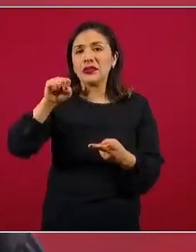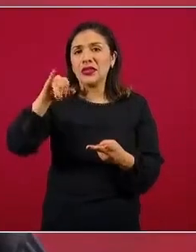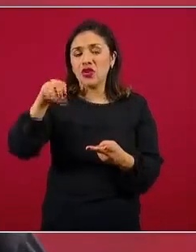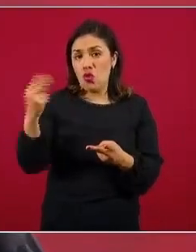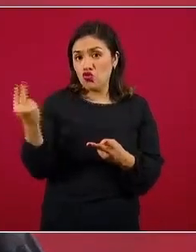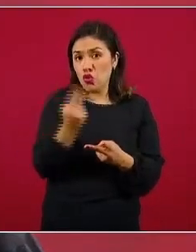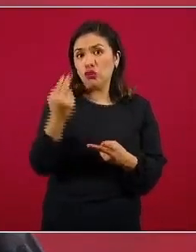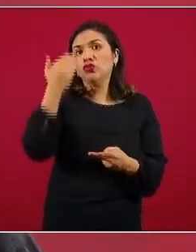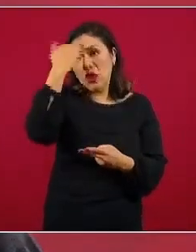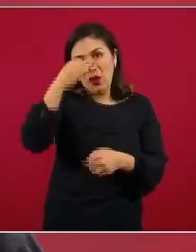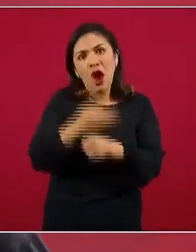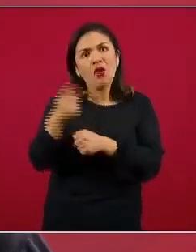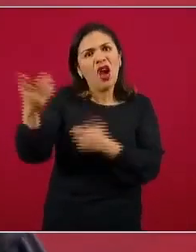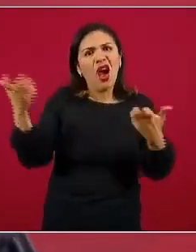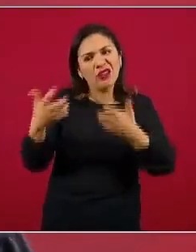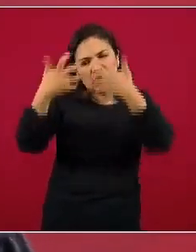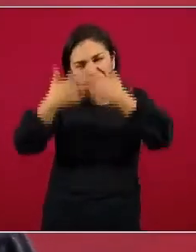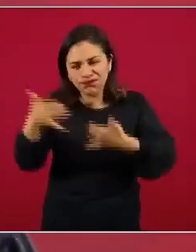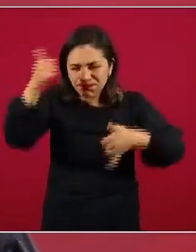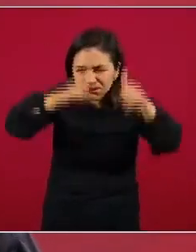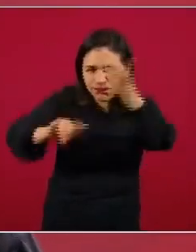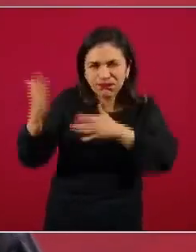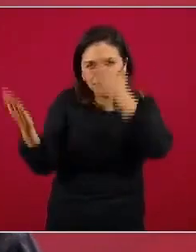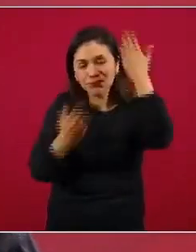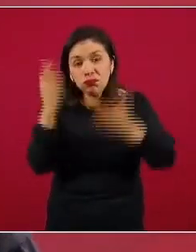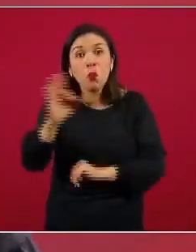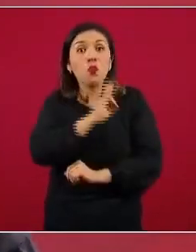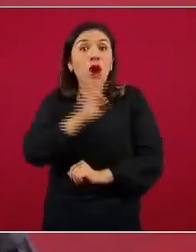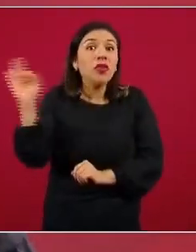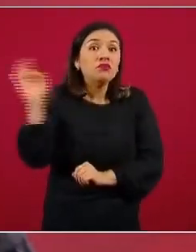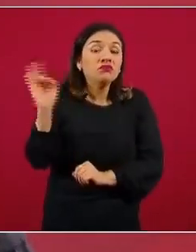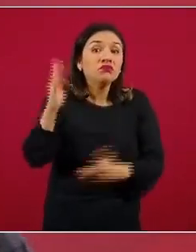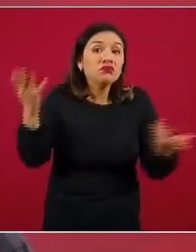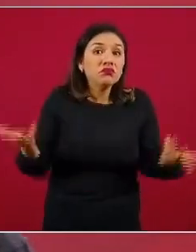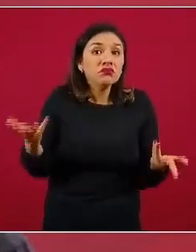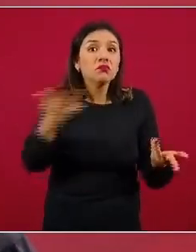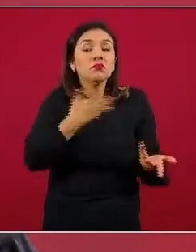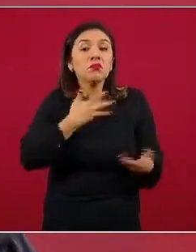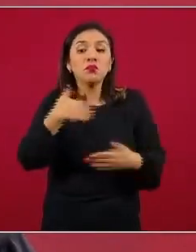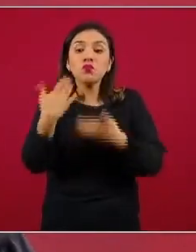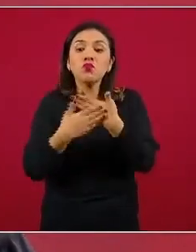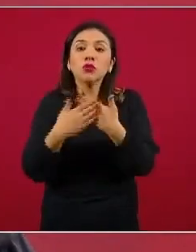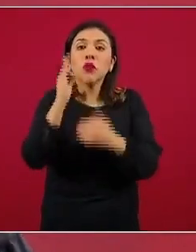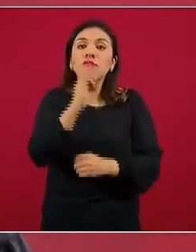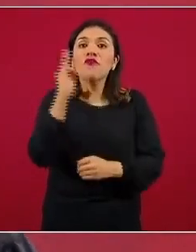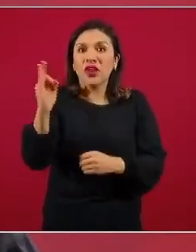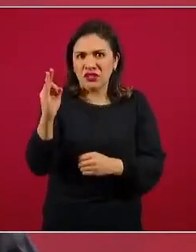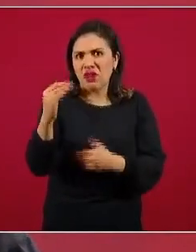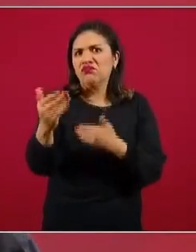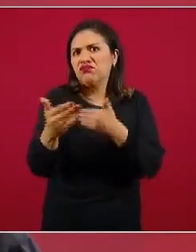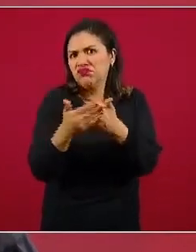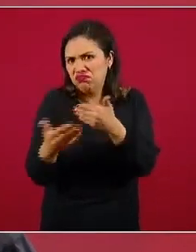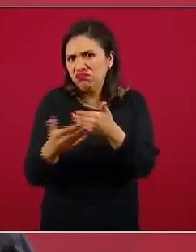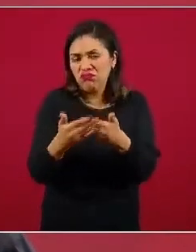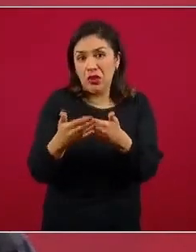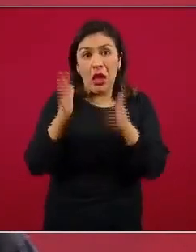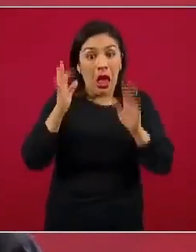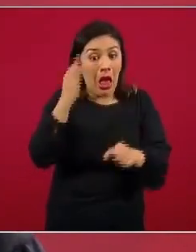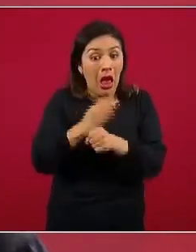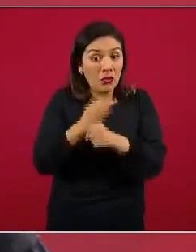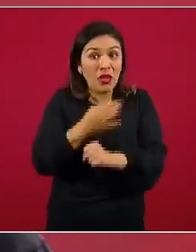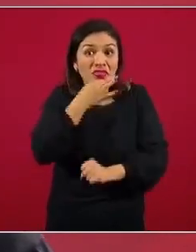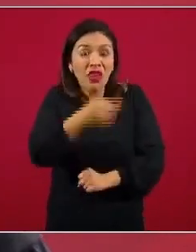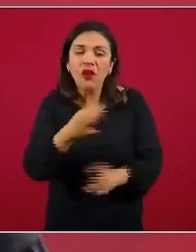que también están en este proceso, que en su momento podrían manejar también fechas cercanas, no las tenemos en este